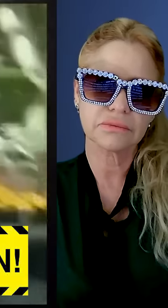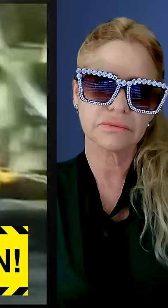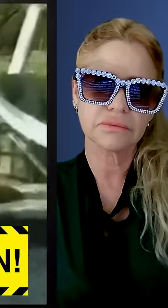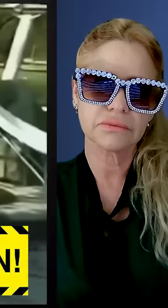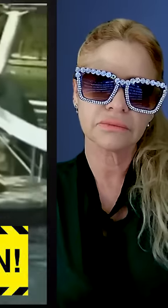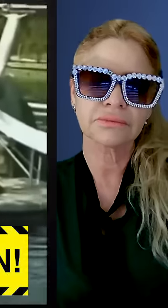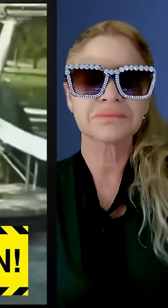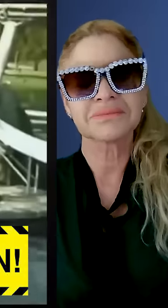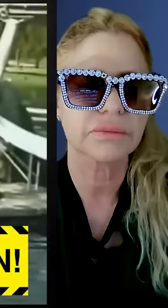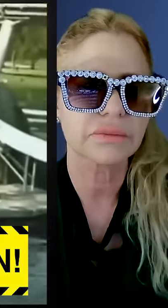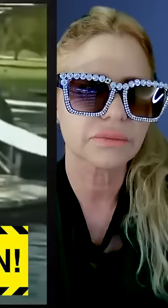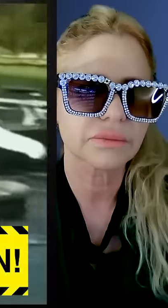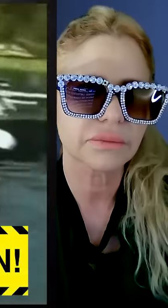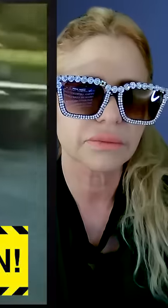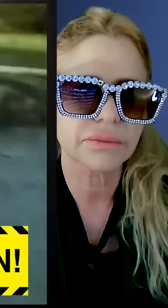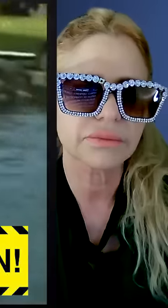No!